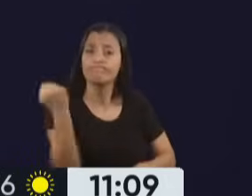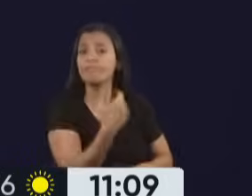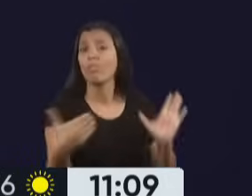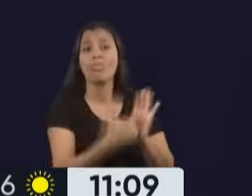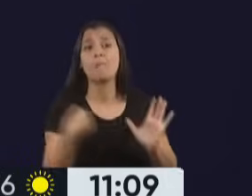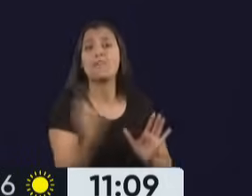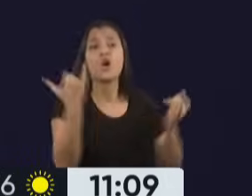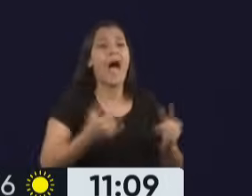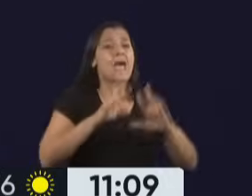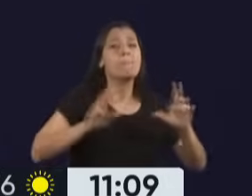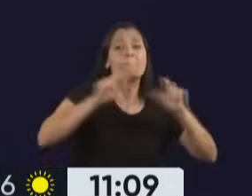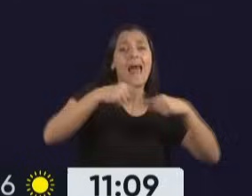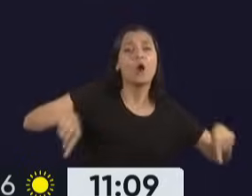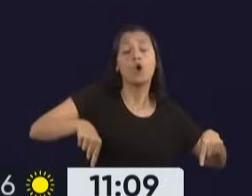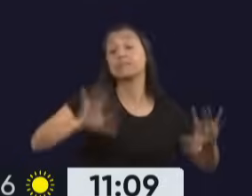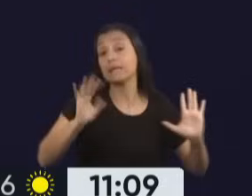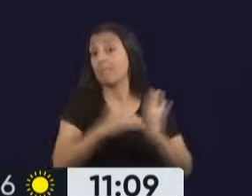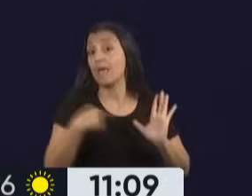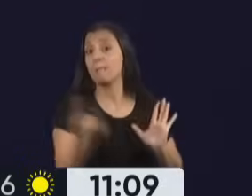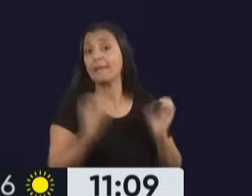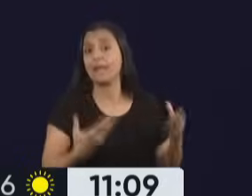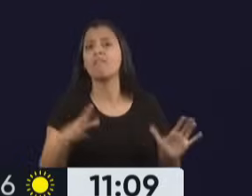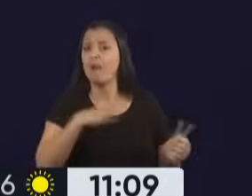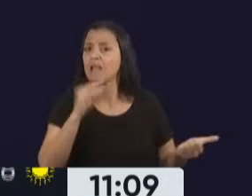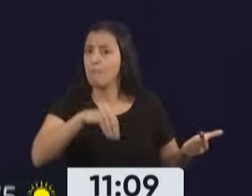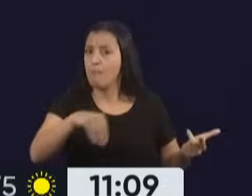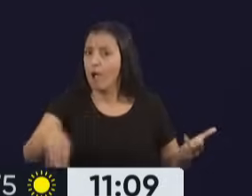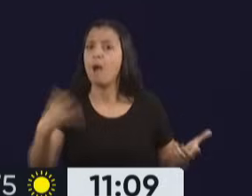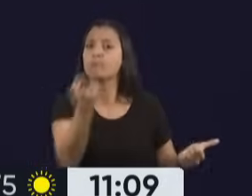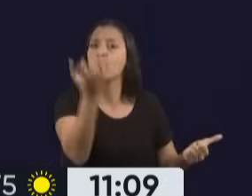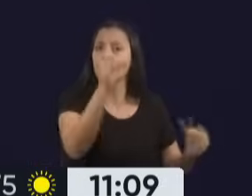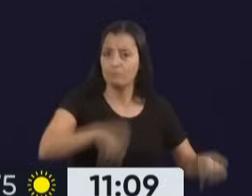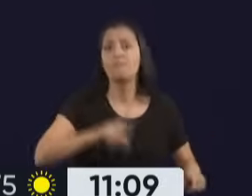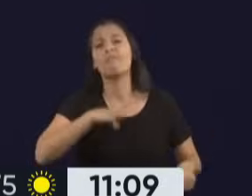herramientas que tenemos. Resta, por supuesto, encarar